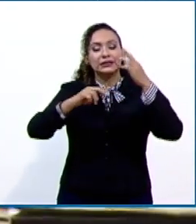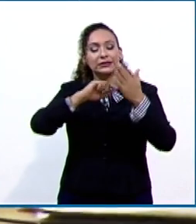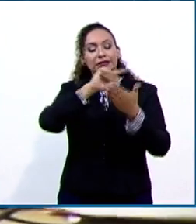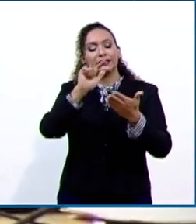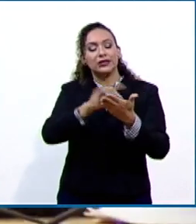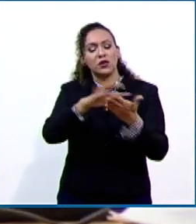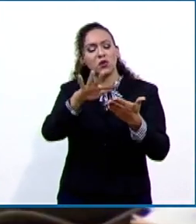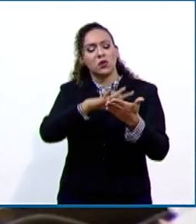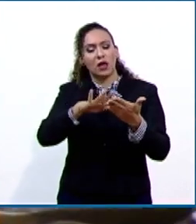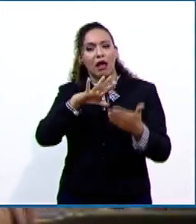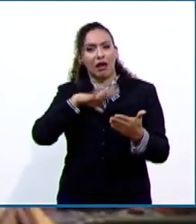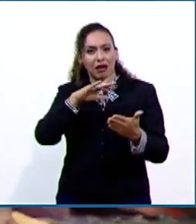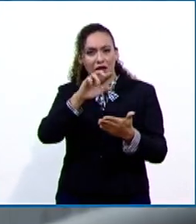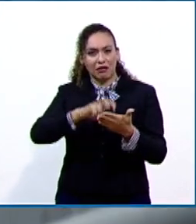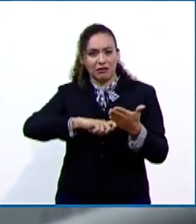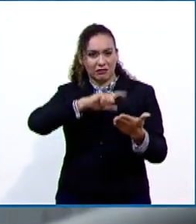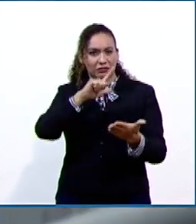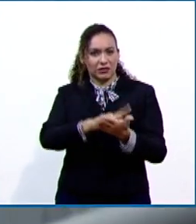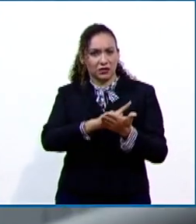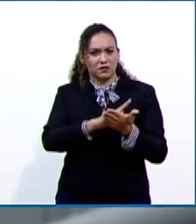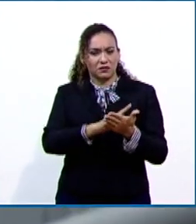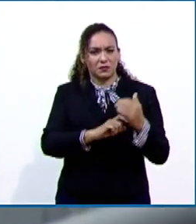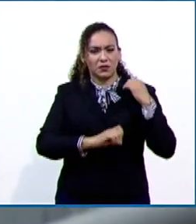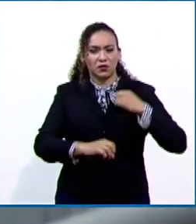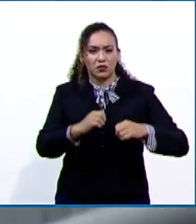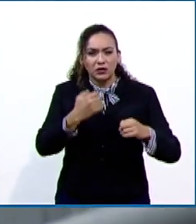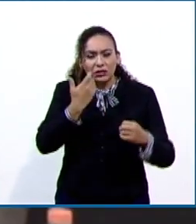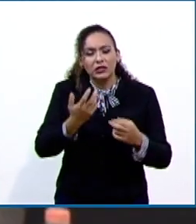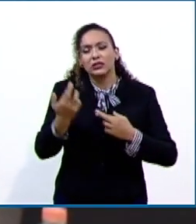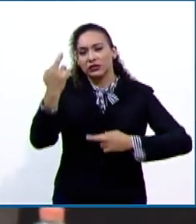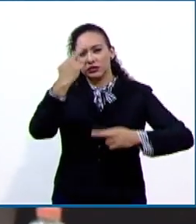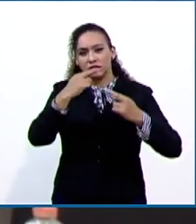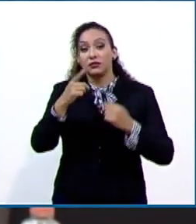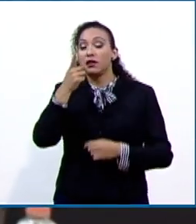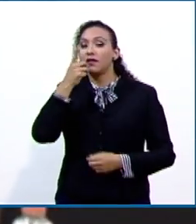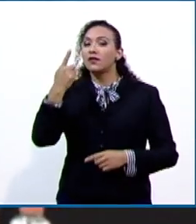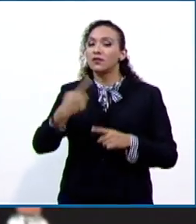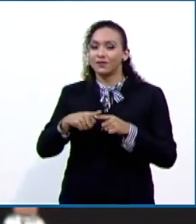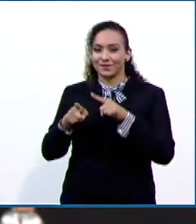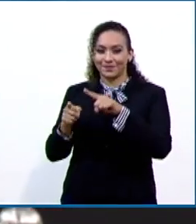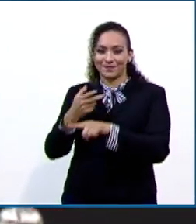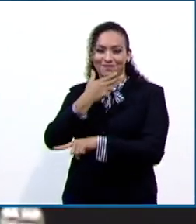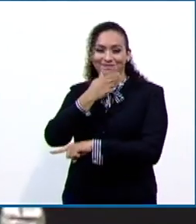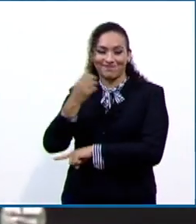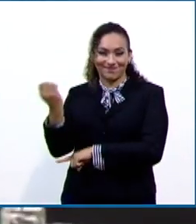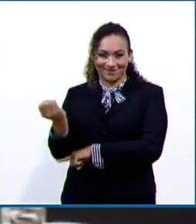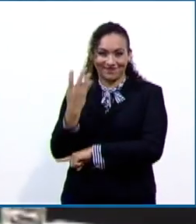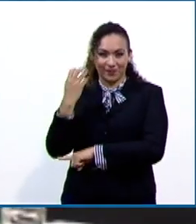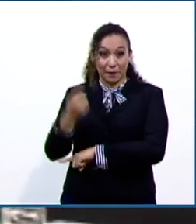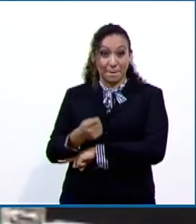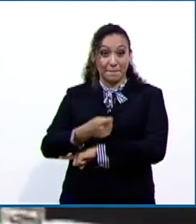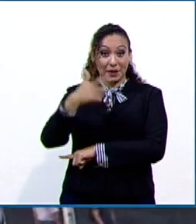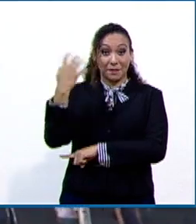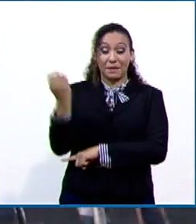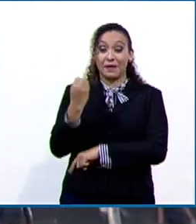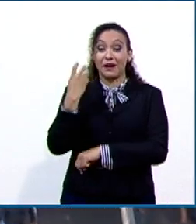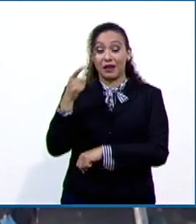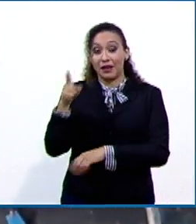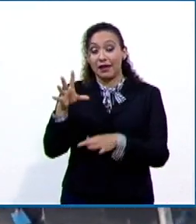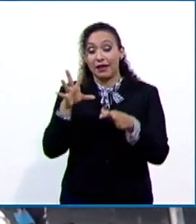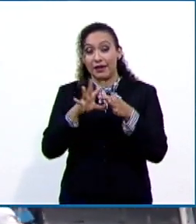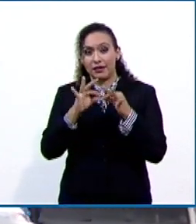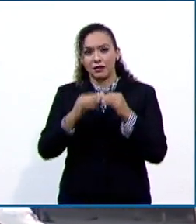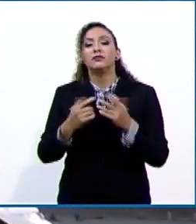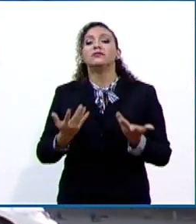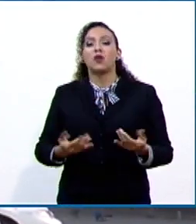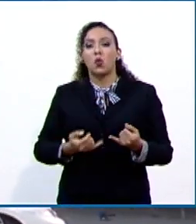contra la reforma judicial, aseguró el magistrado Juan José Olvera, al ofrecer la primera conferencia en la que juzgadores